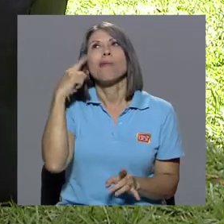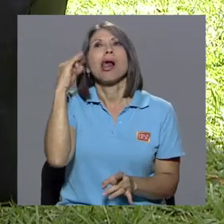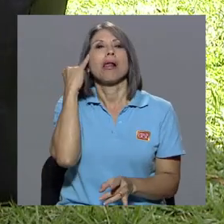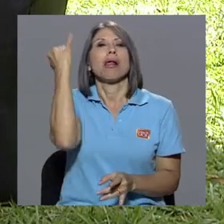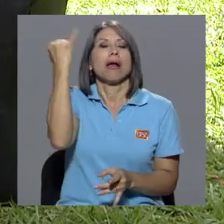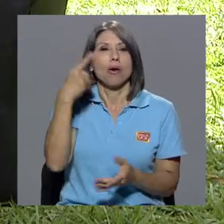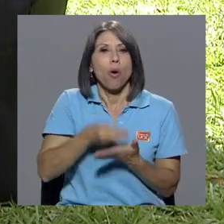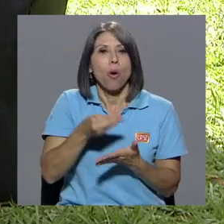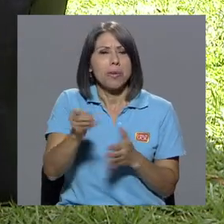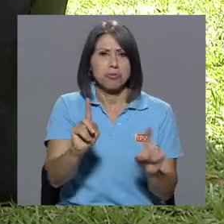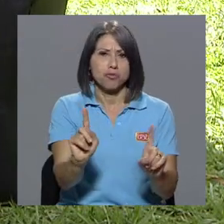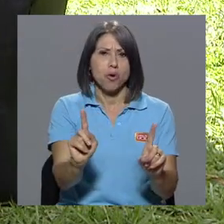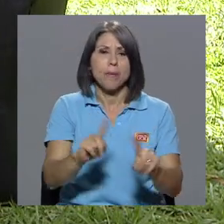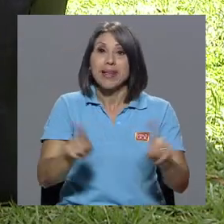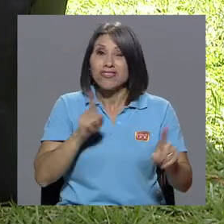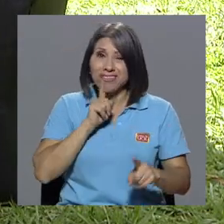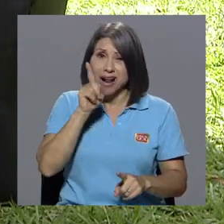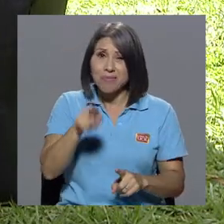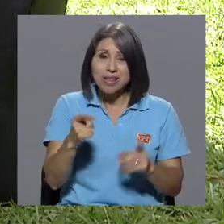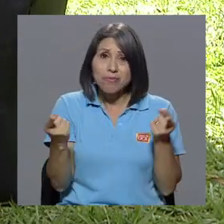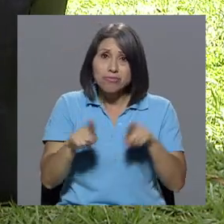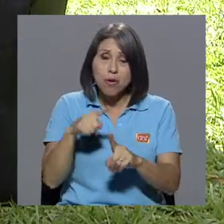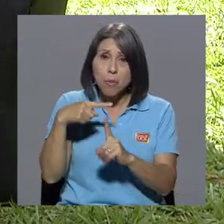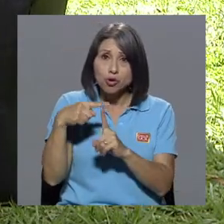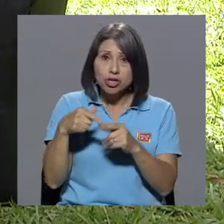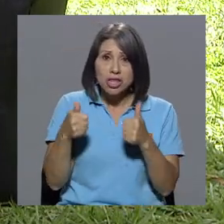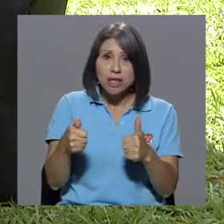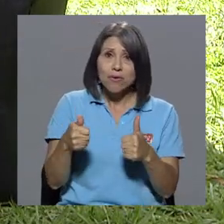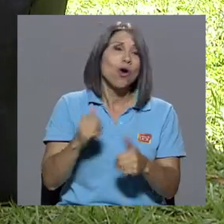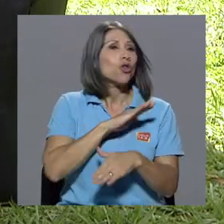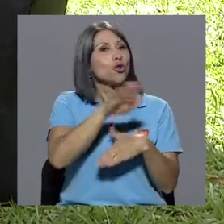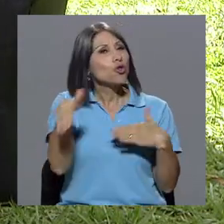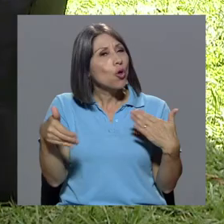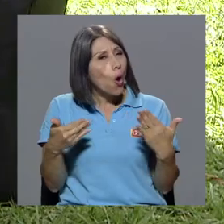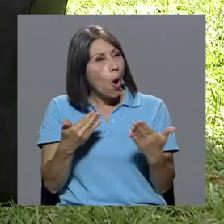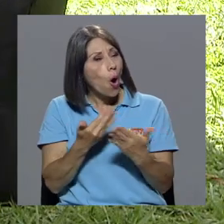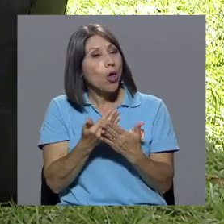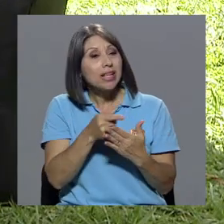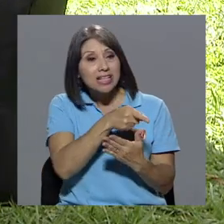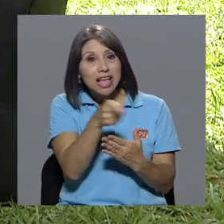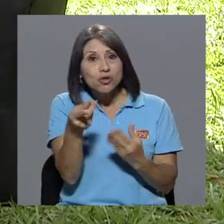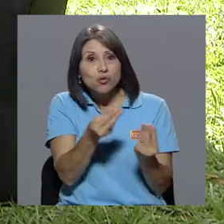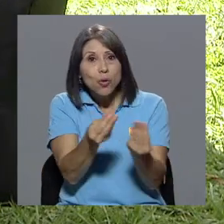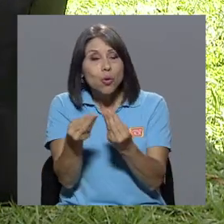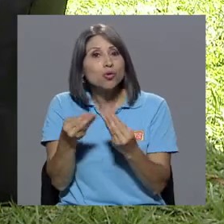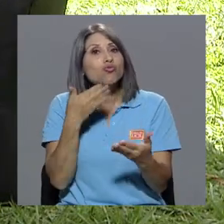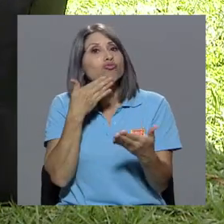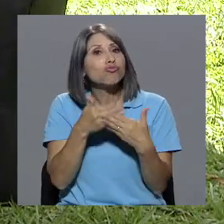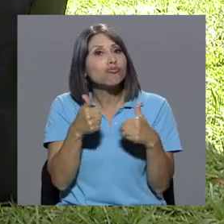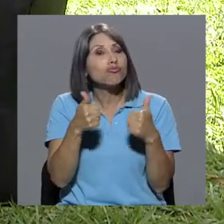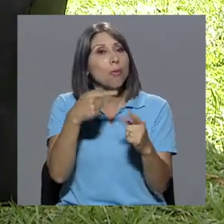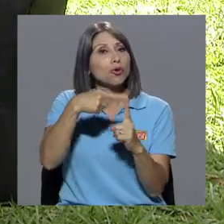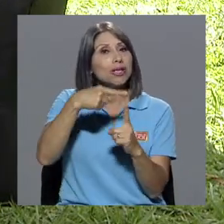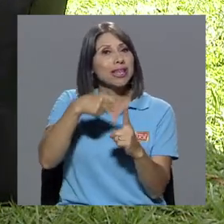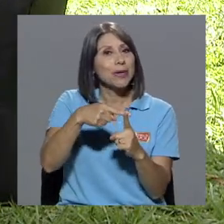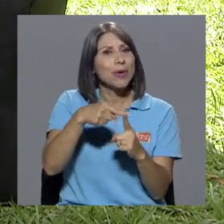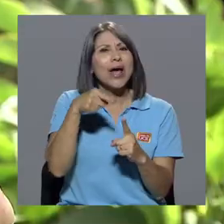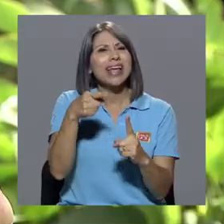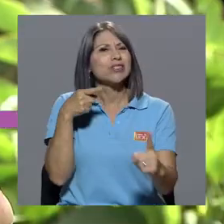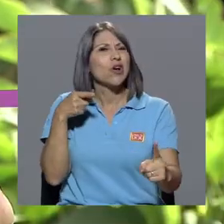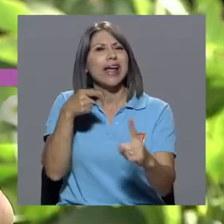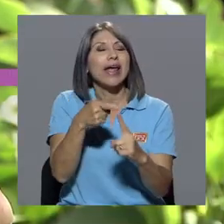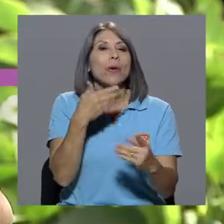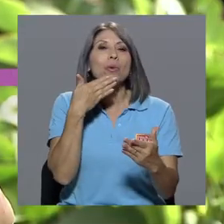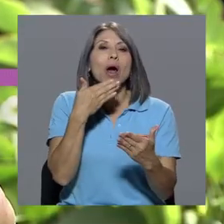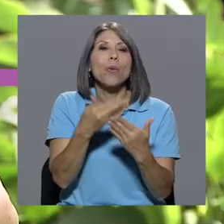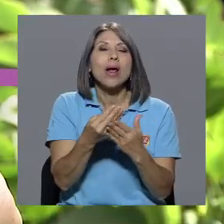automedicarse a lo loco, pero realmente tiene como un impacto positivo para... Todos tienen un impacto positivo y lo que buscan es brindar una buena nutrición,